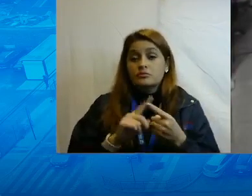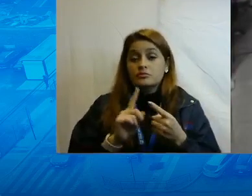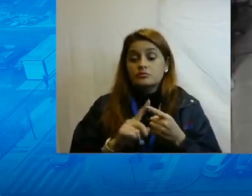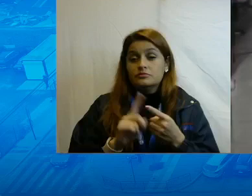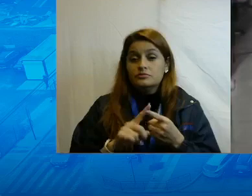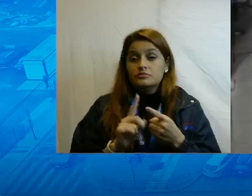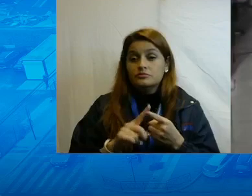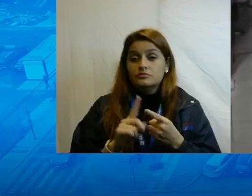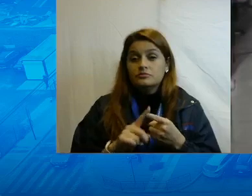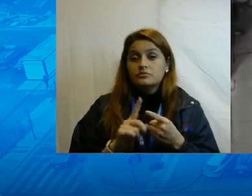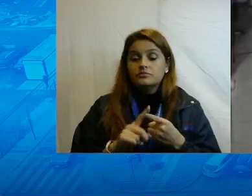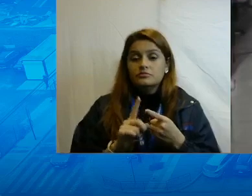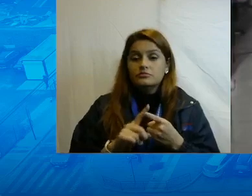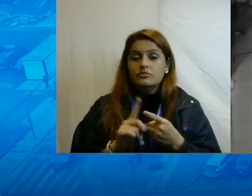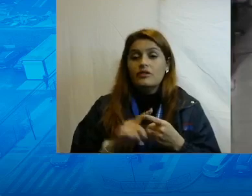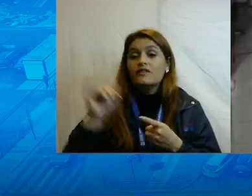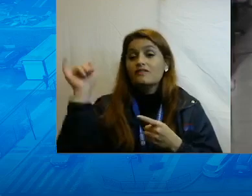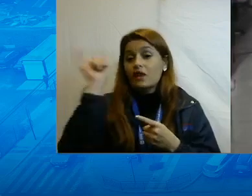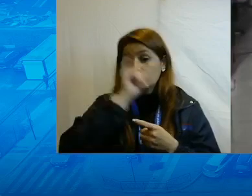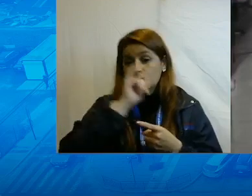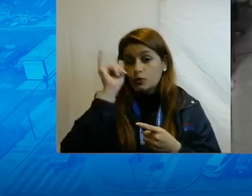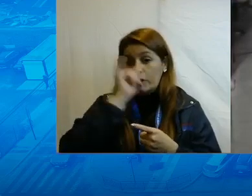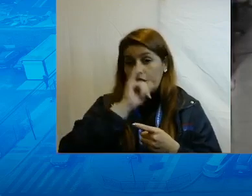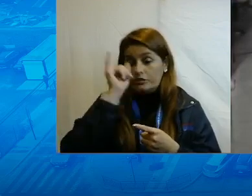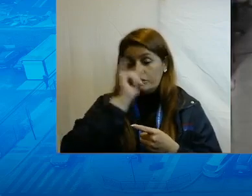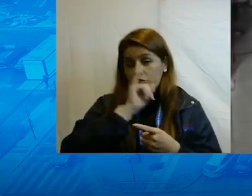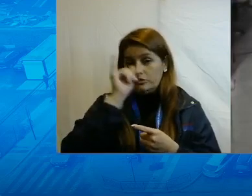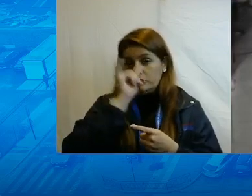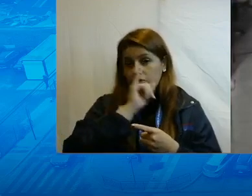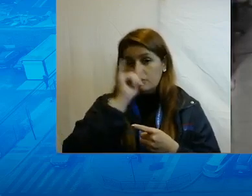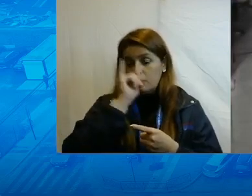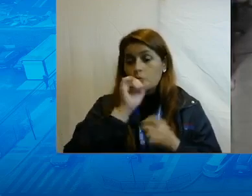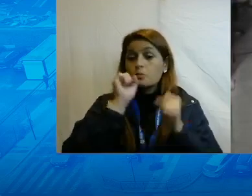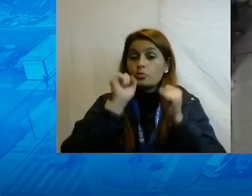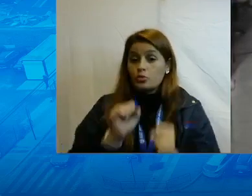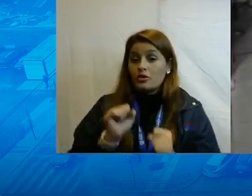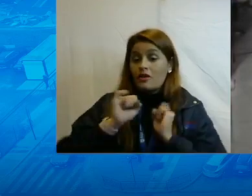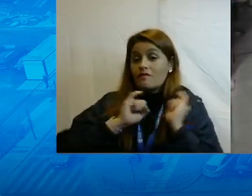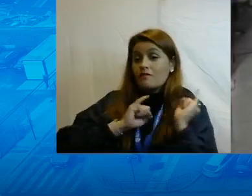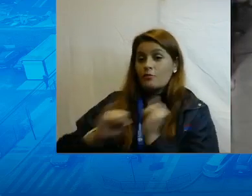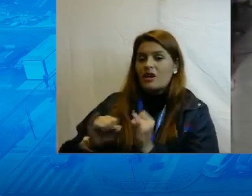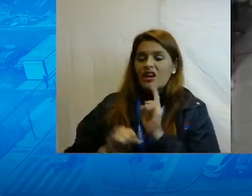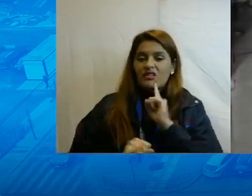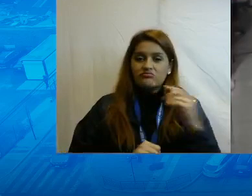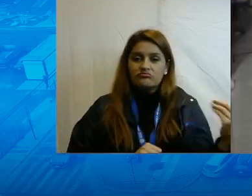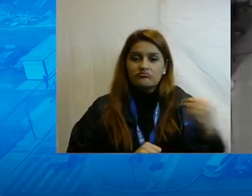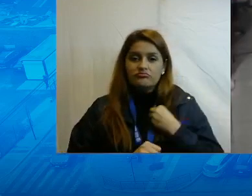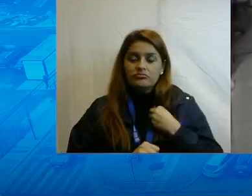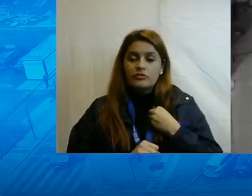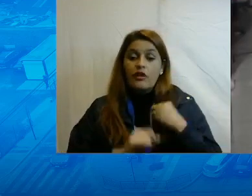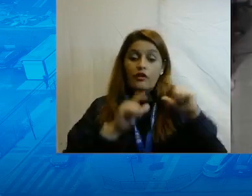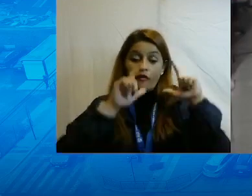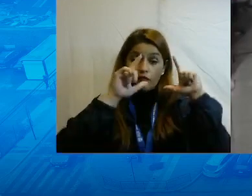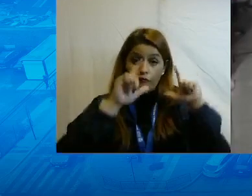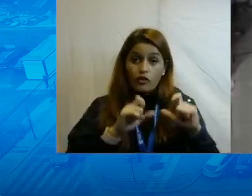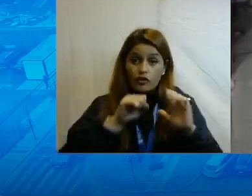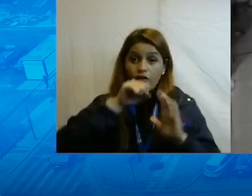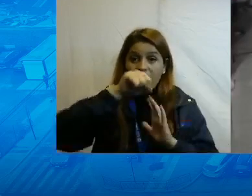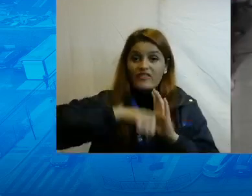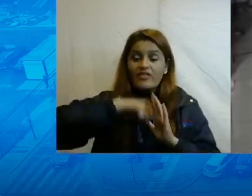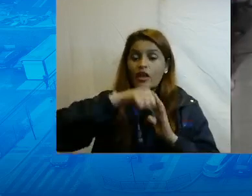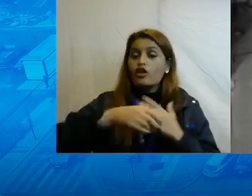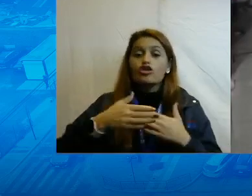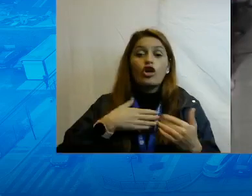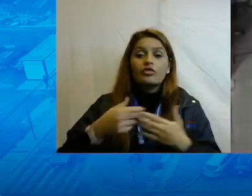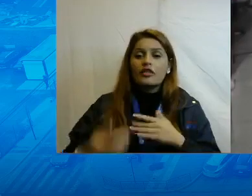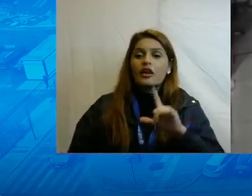ver respecto a la basura, para que también se pueda informar al respecto. Esto me lo hacen llegar, fotografía y video, los vecinos de